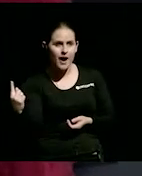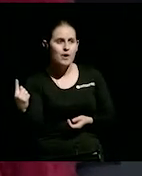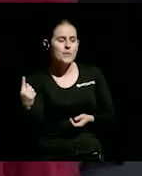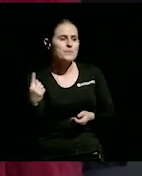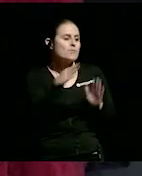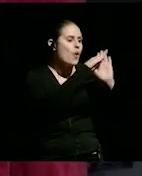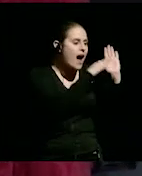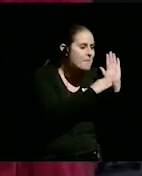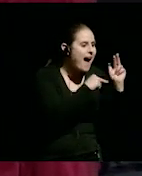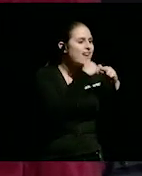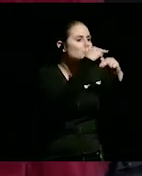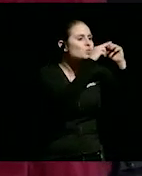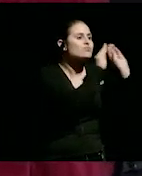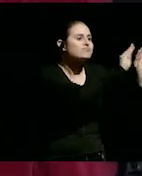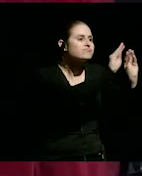estructura.